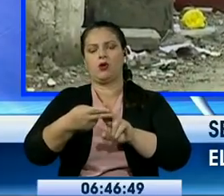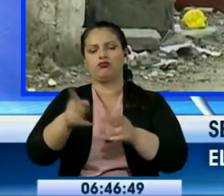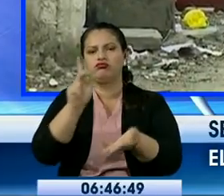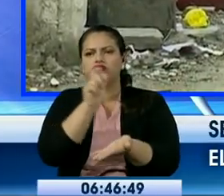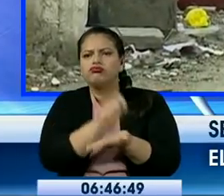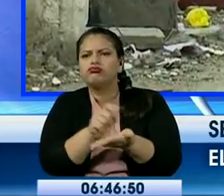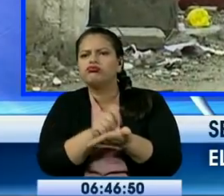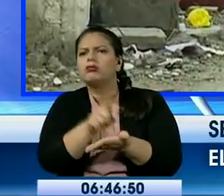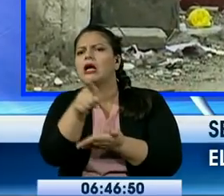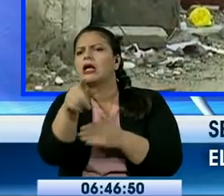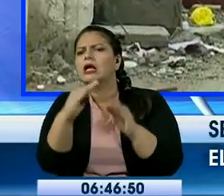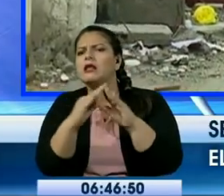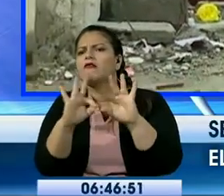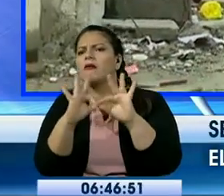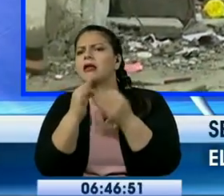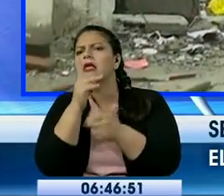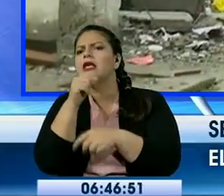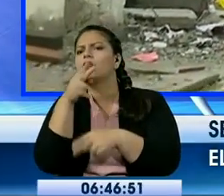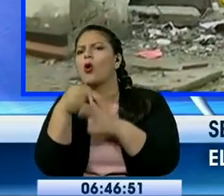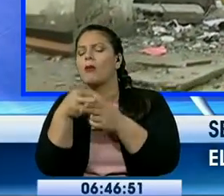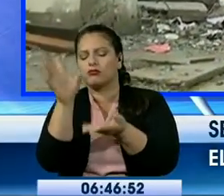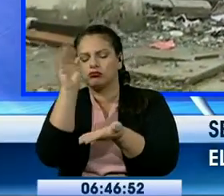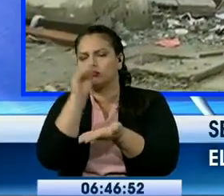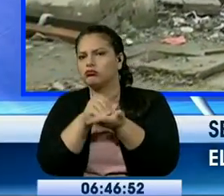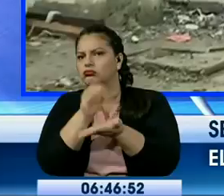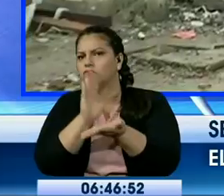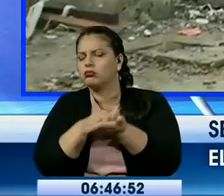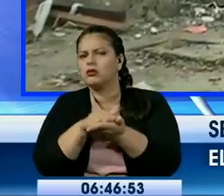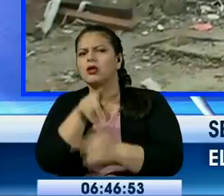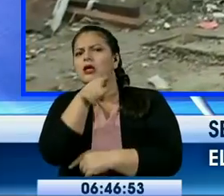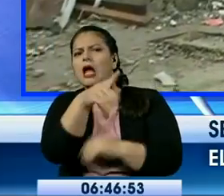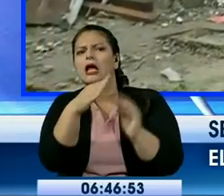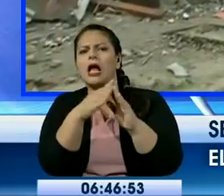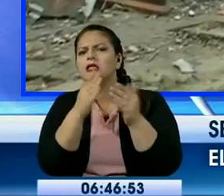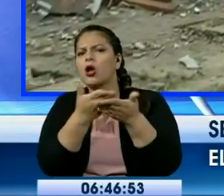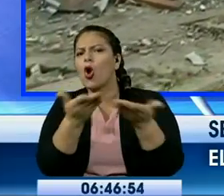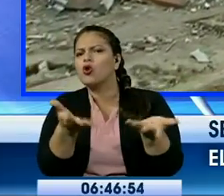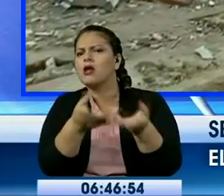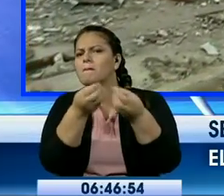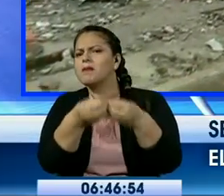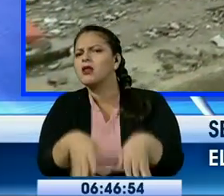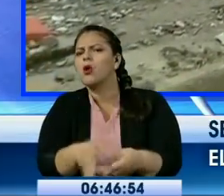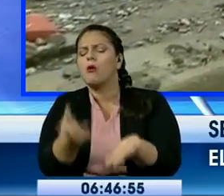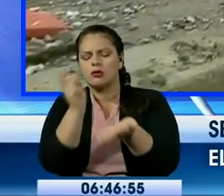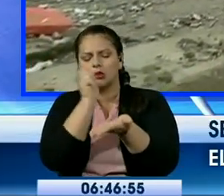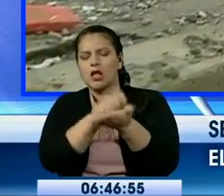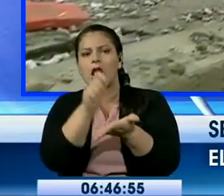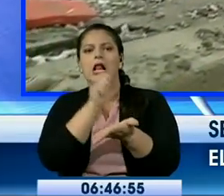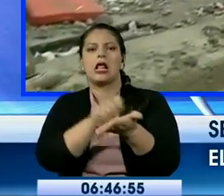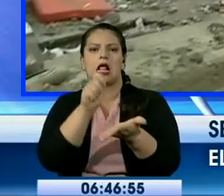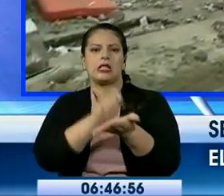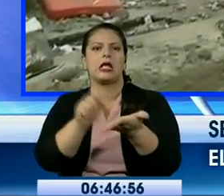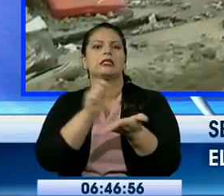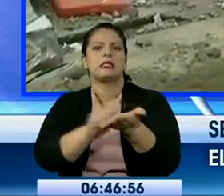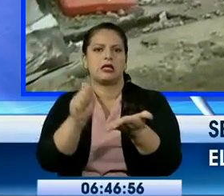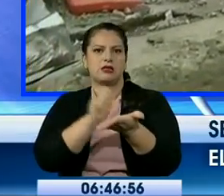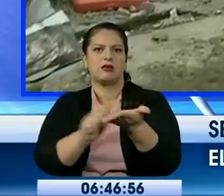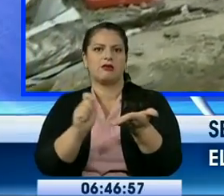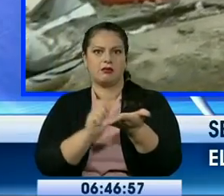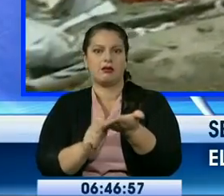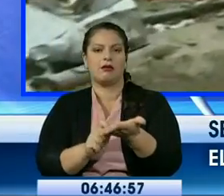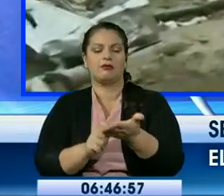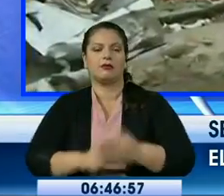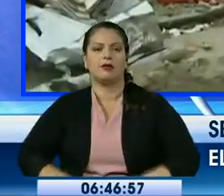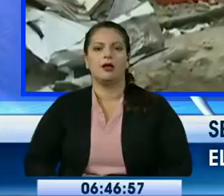el ministro del Interior, como delegado del presidente de la República, señaló en la rueda de prensa brindada ayer en la